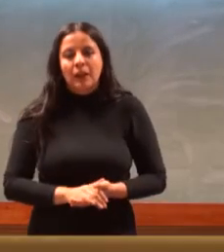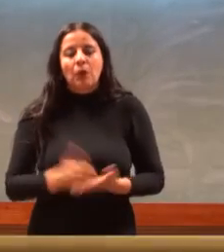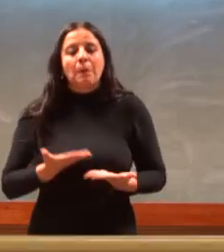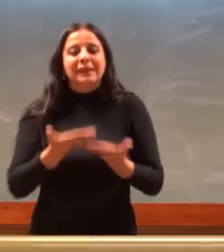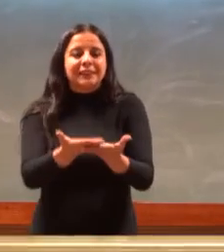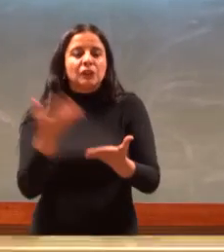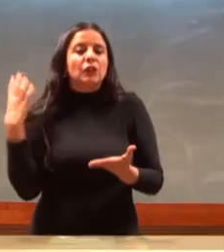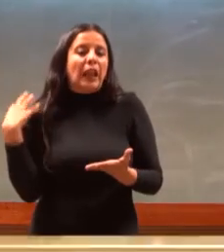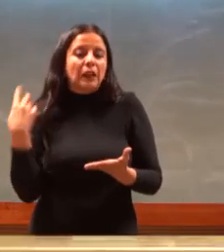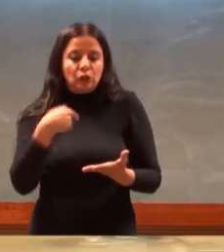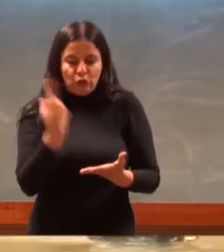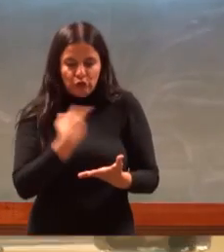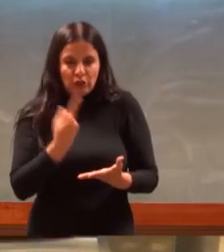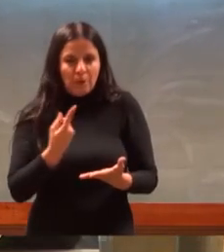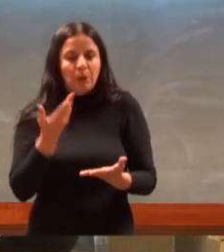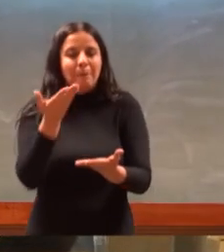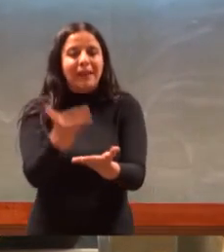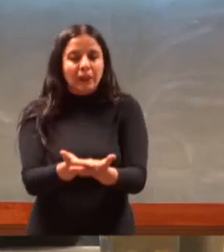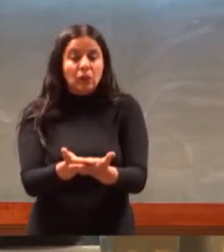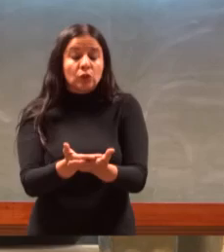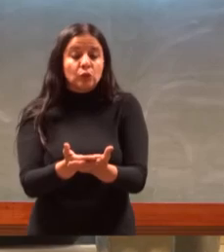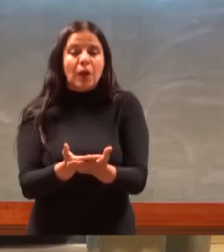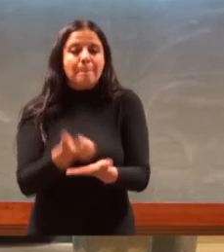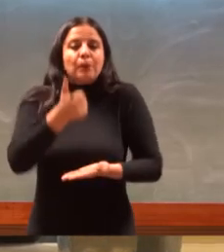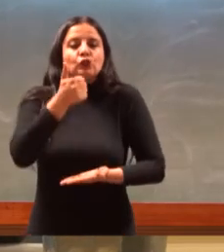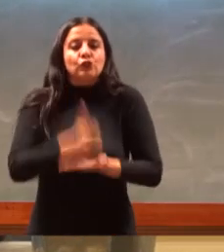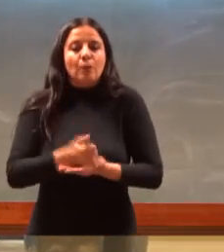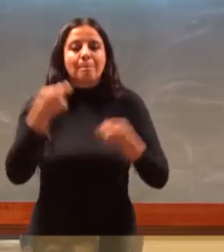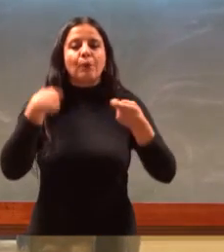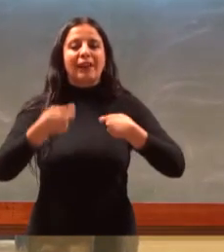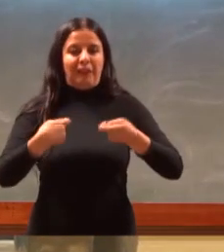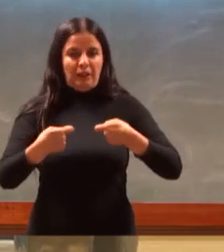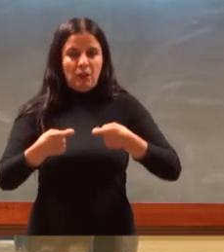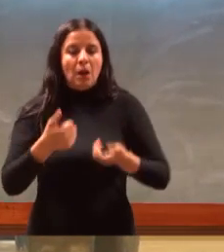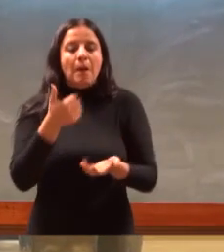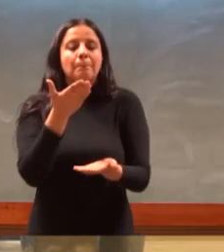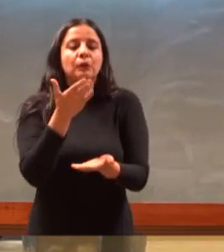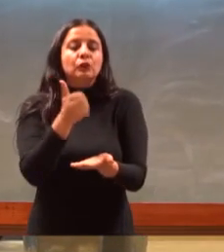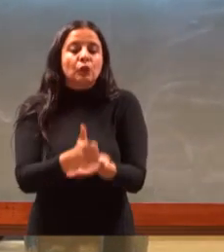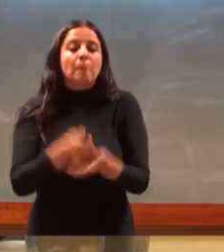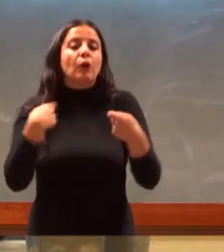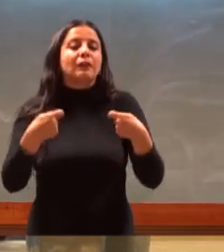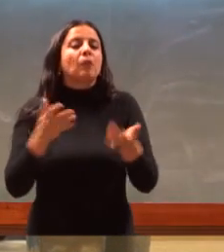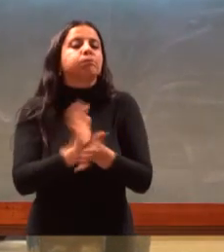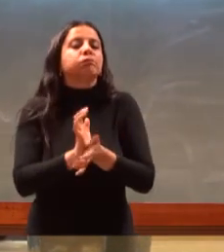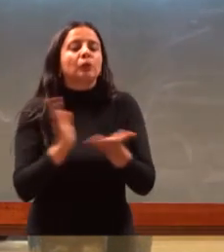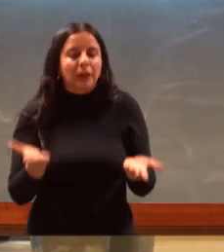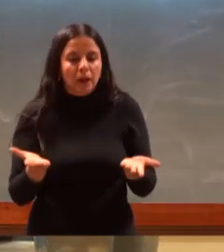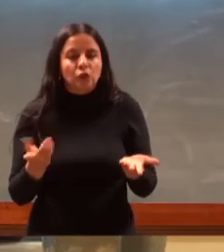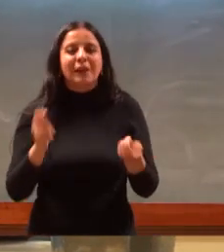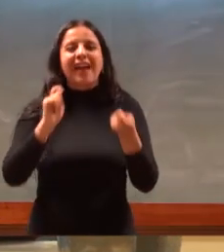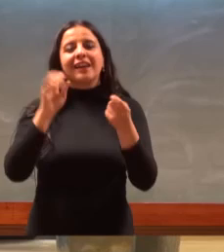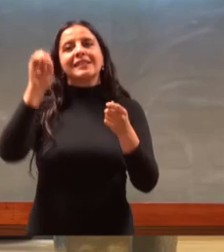universitario estamos planteando es un posicionamiento político un posicionamiento político respecto de de la llamada reforma